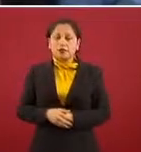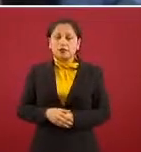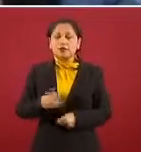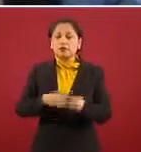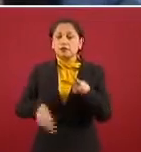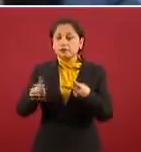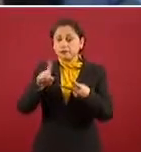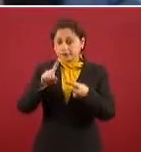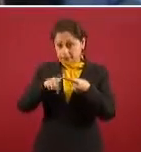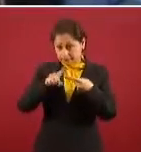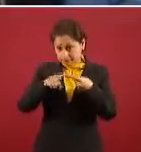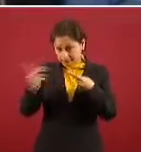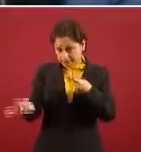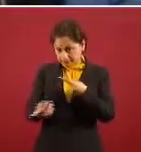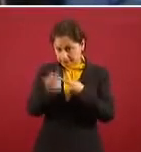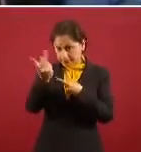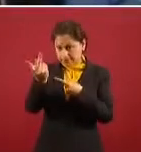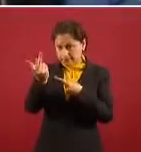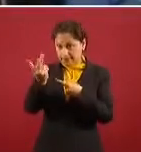presidente.